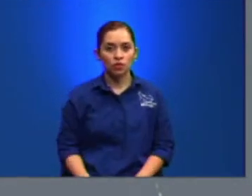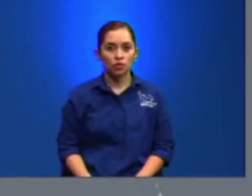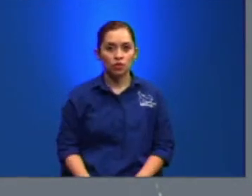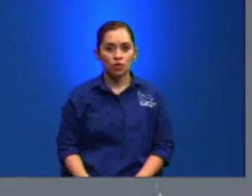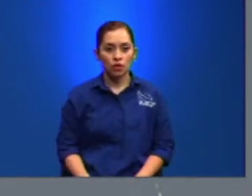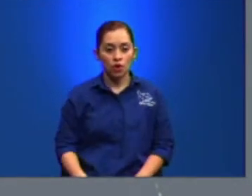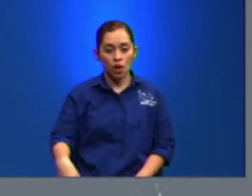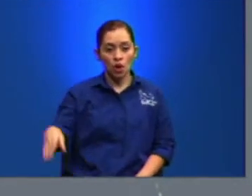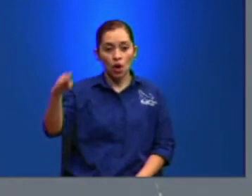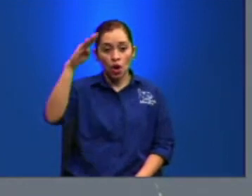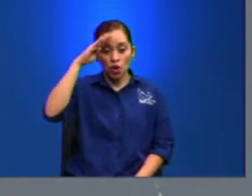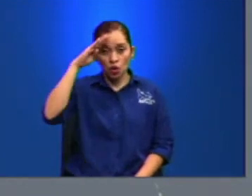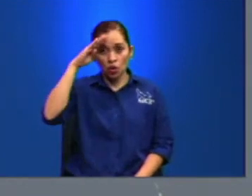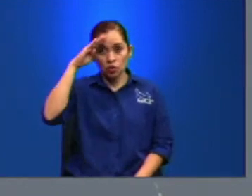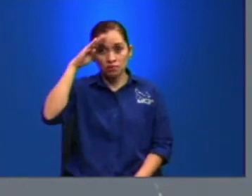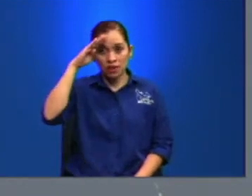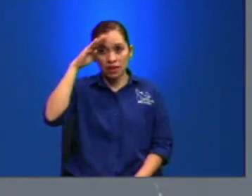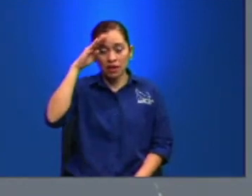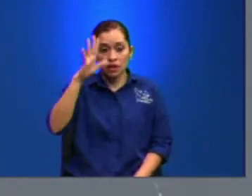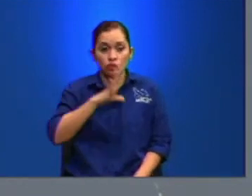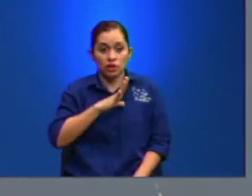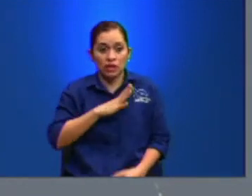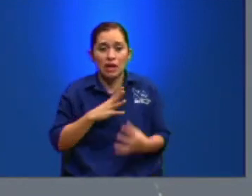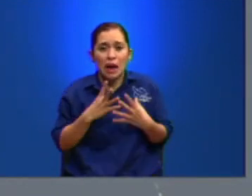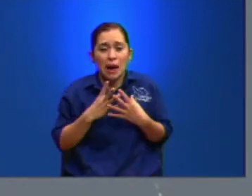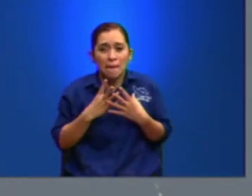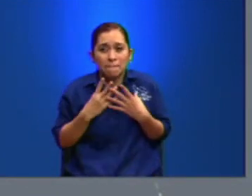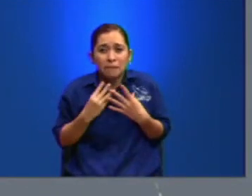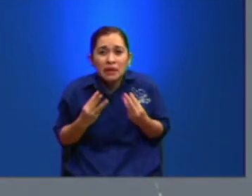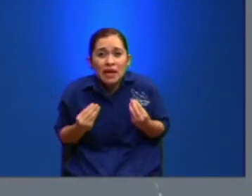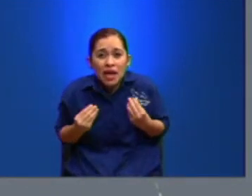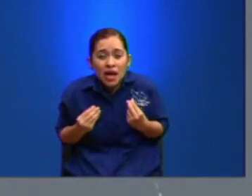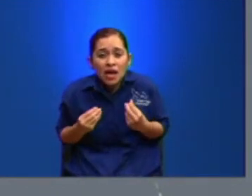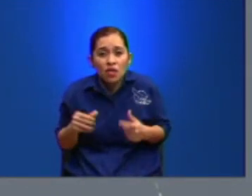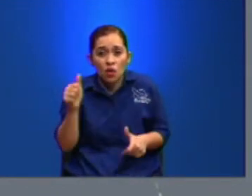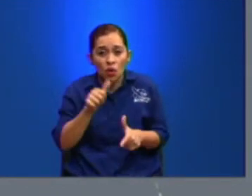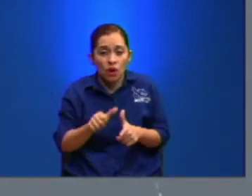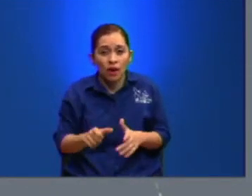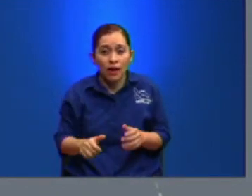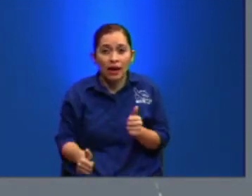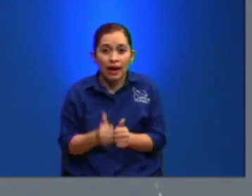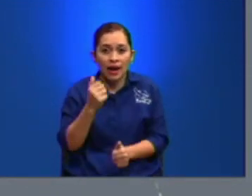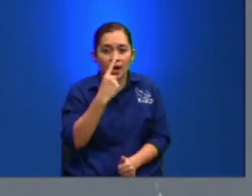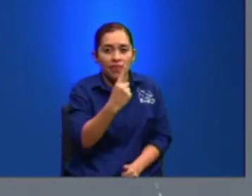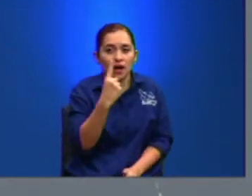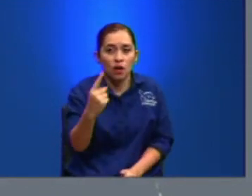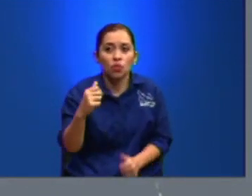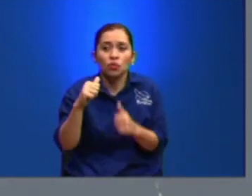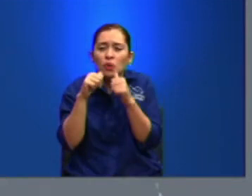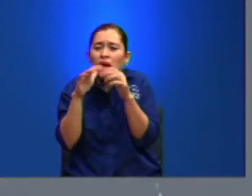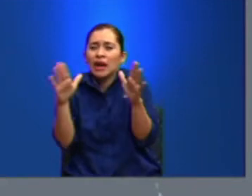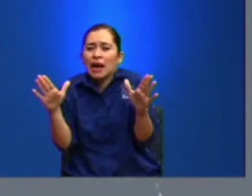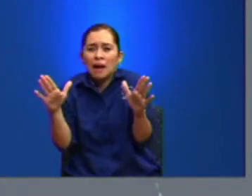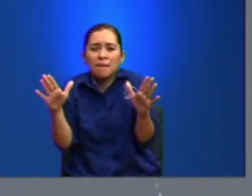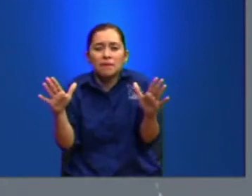mar la carga que está en el barco para aligerarlo todos también asustados pero don jona citó